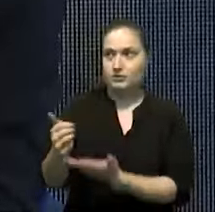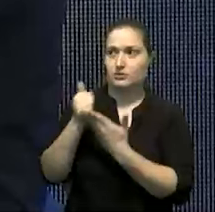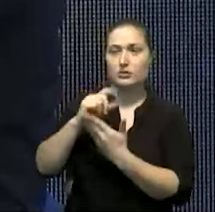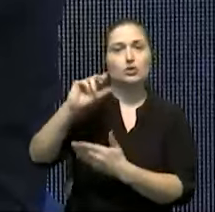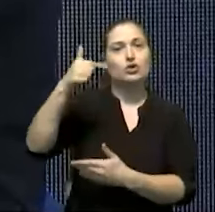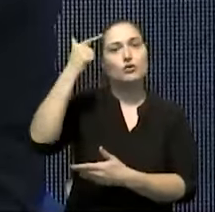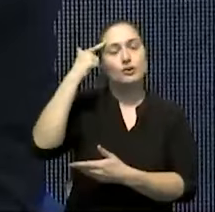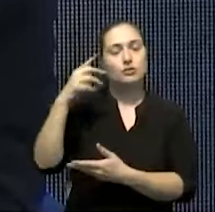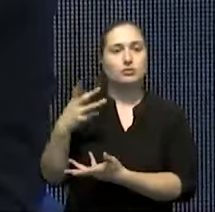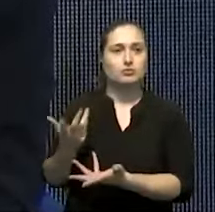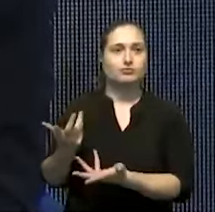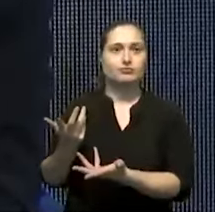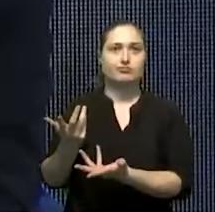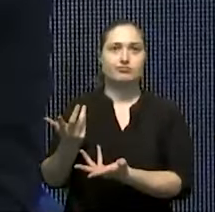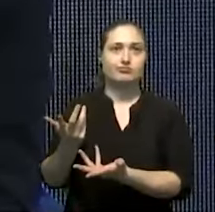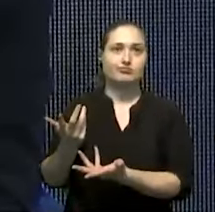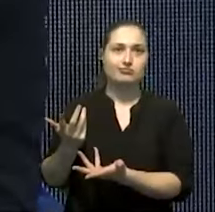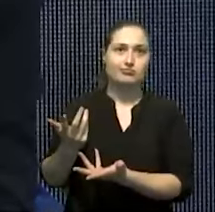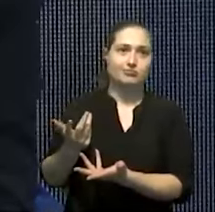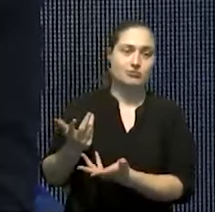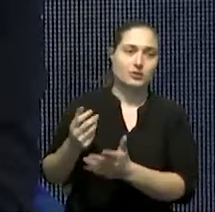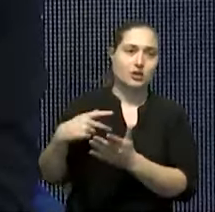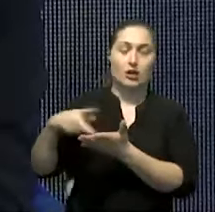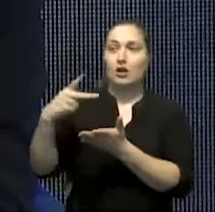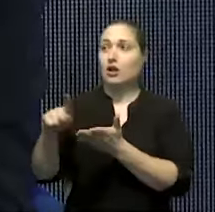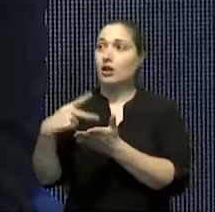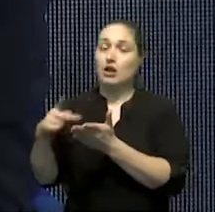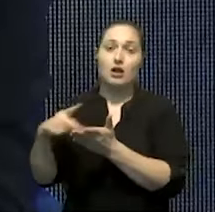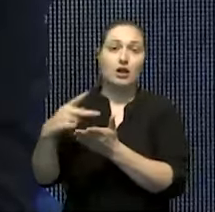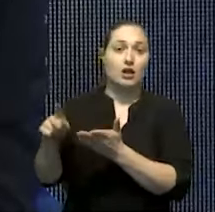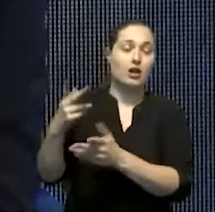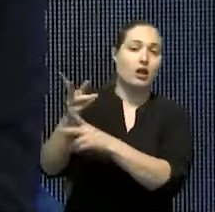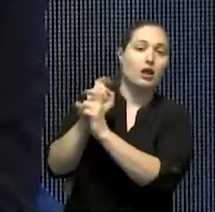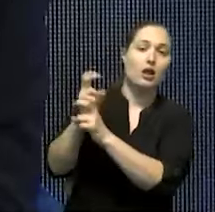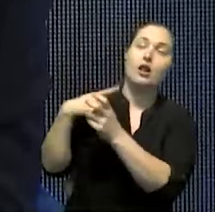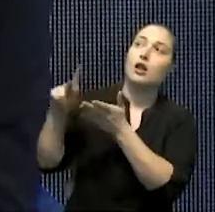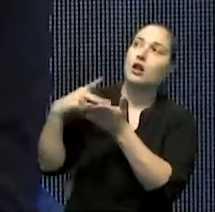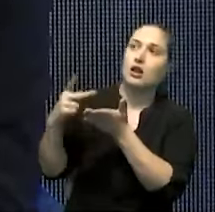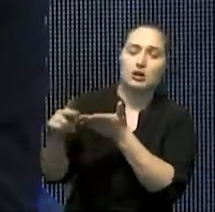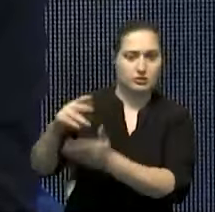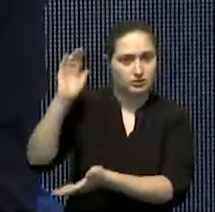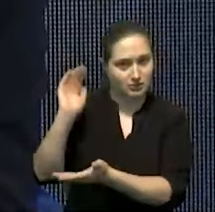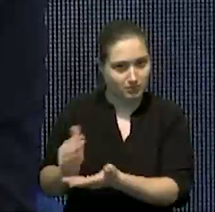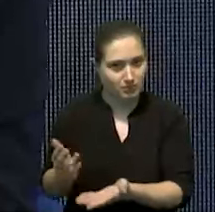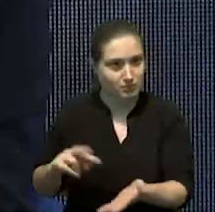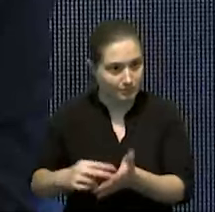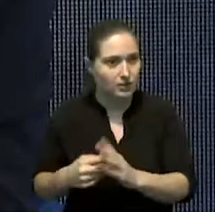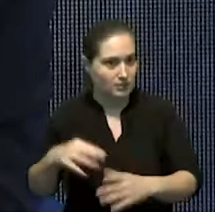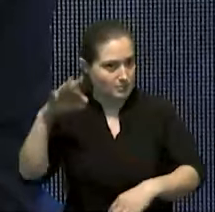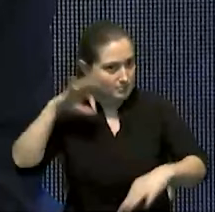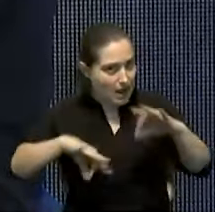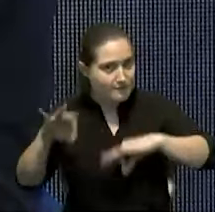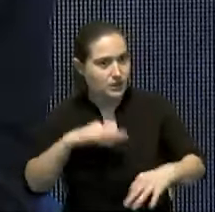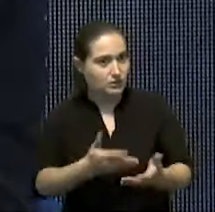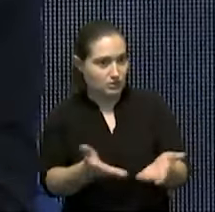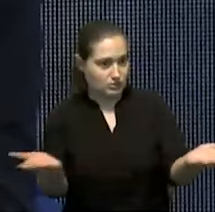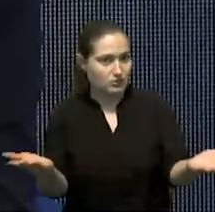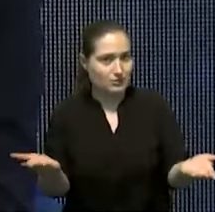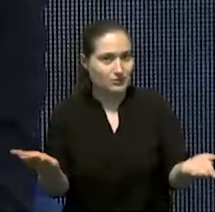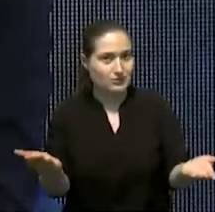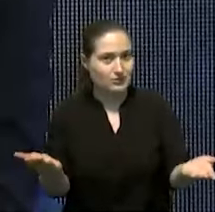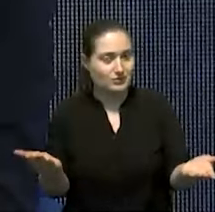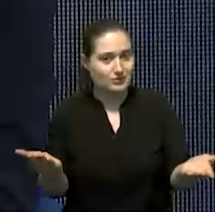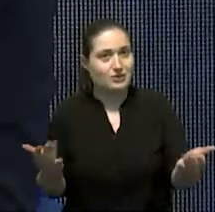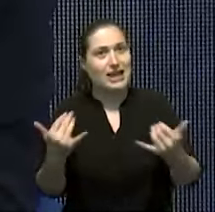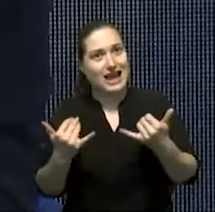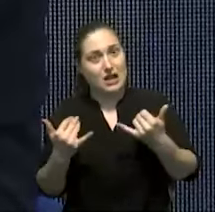una disminución de los intereses también a toda la sociedad esas son esas son beneficios que vamos a tener algunos a